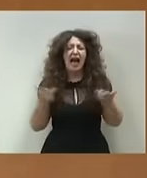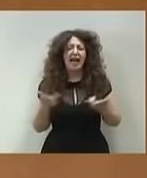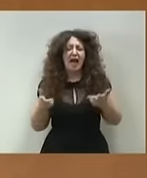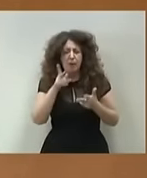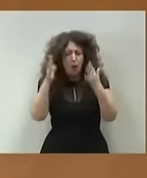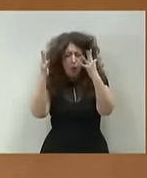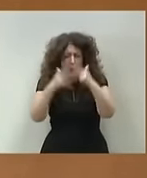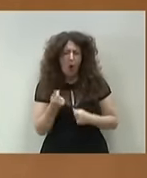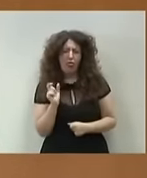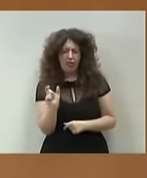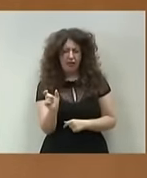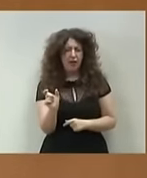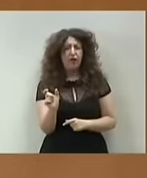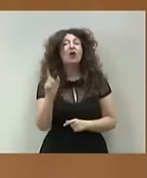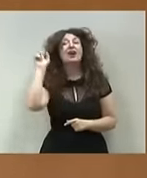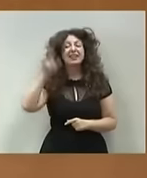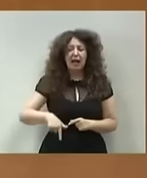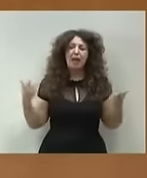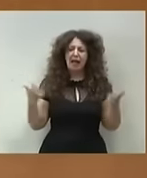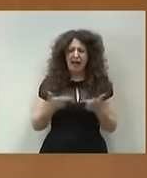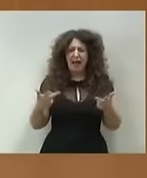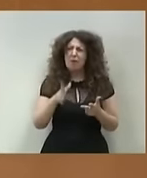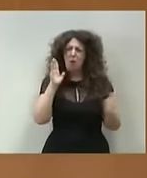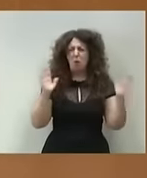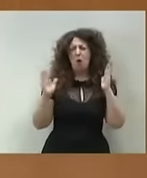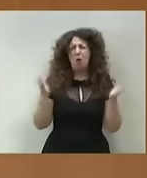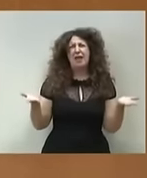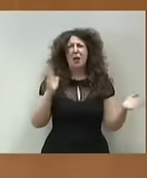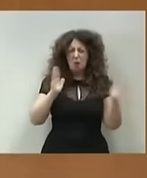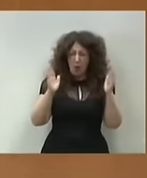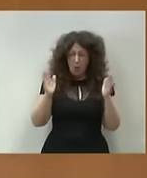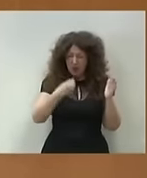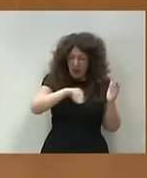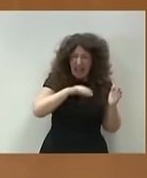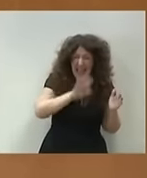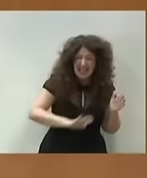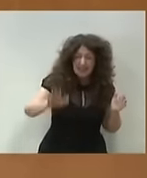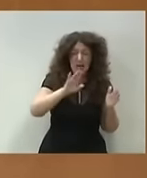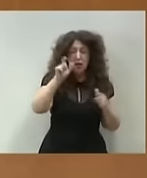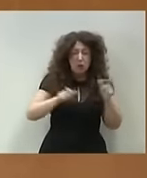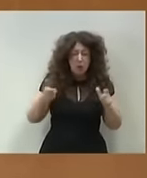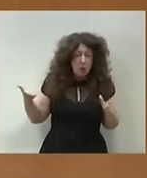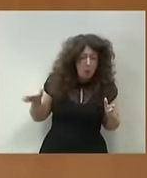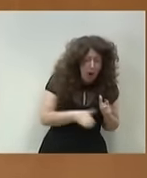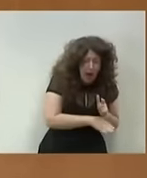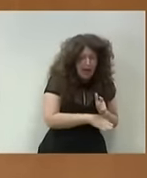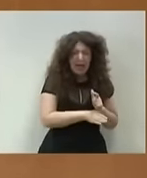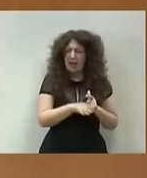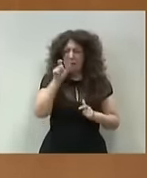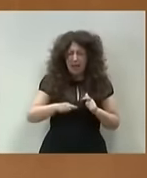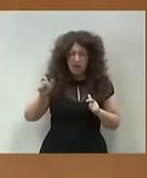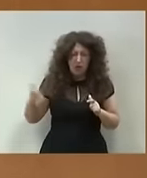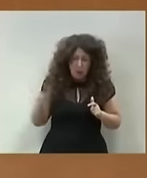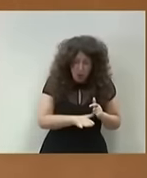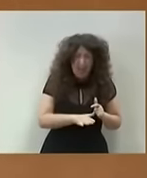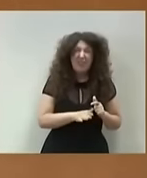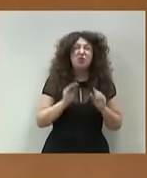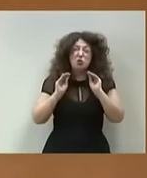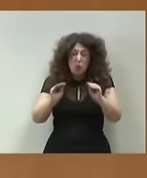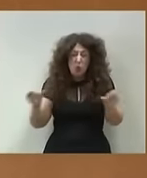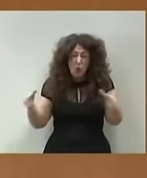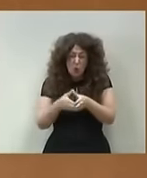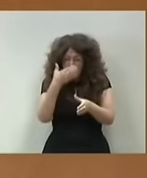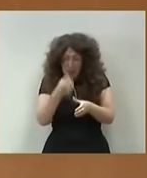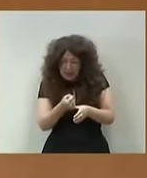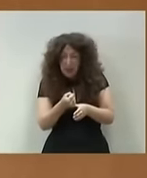cuantía, este es grave sobre todo por el momento en el que se produjo, que es cuando en España estaban muriendo cientos de personas, y había personas de su partido, que no es que